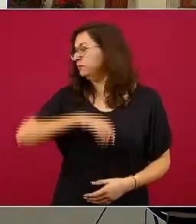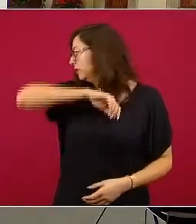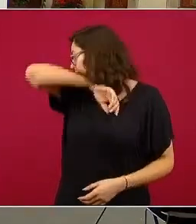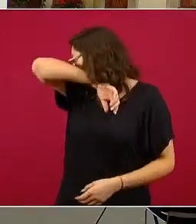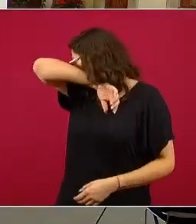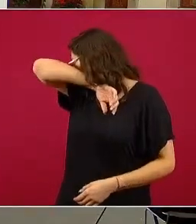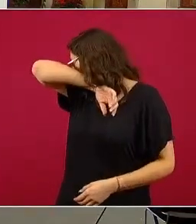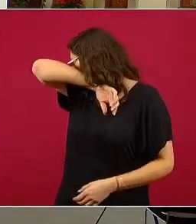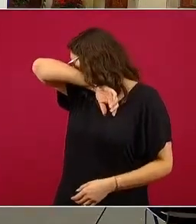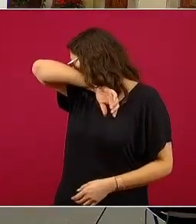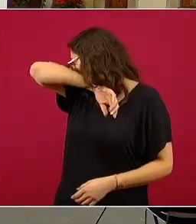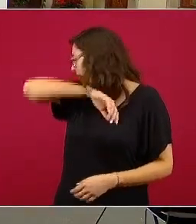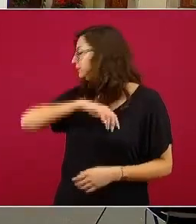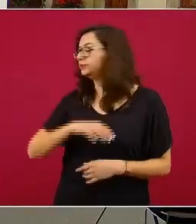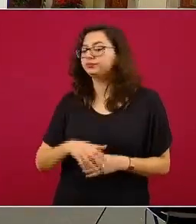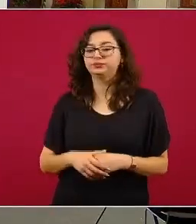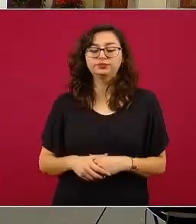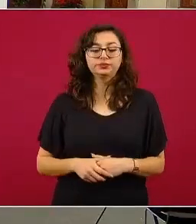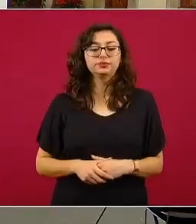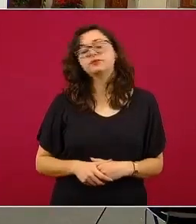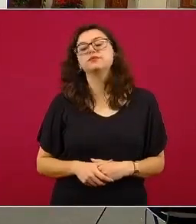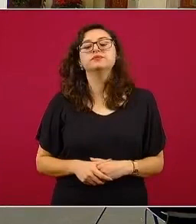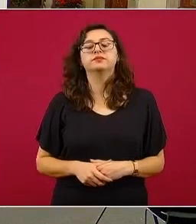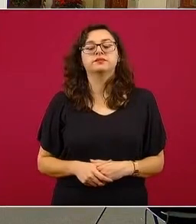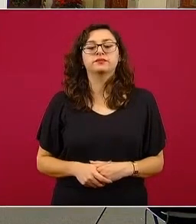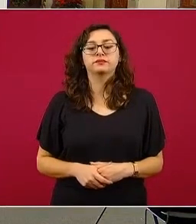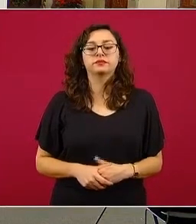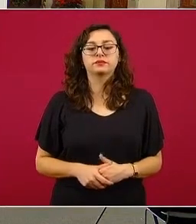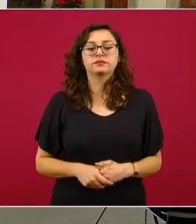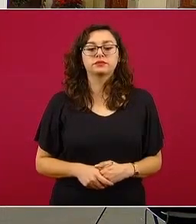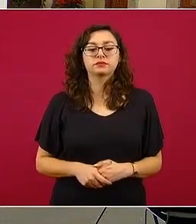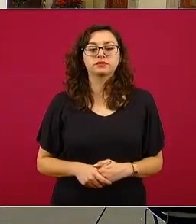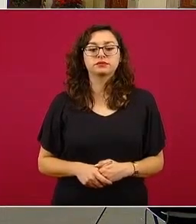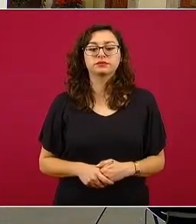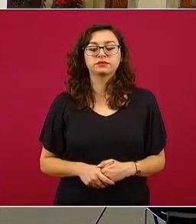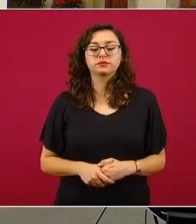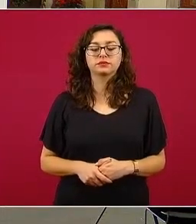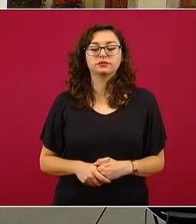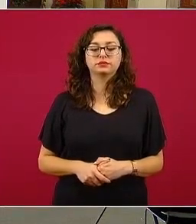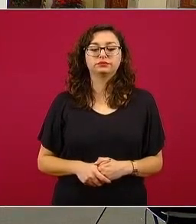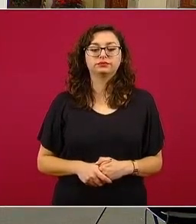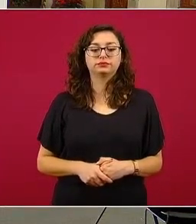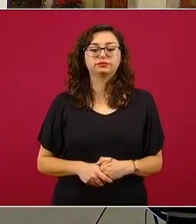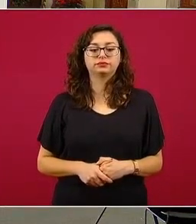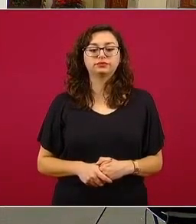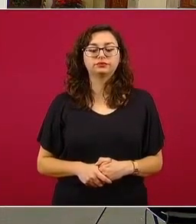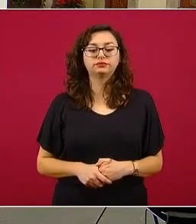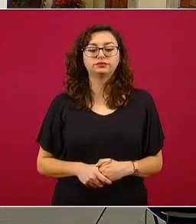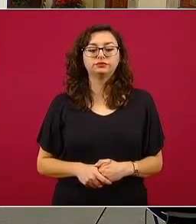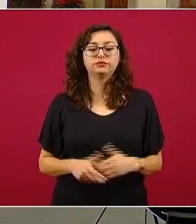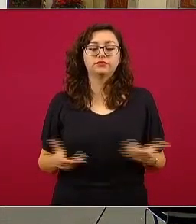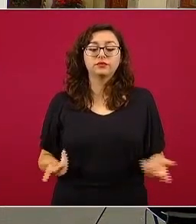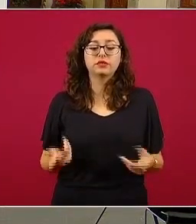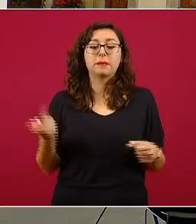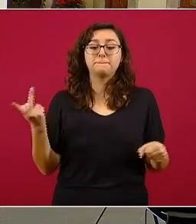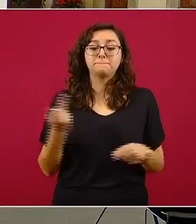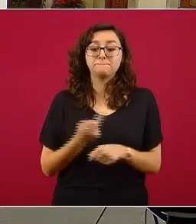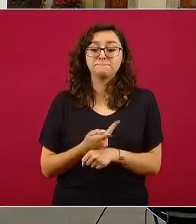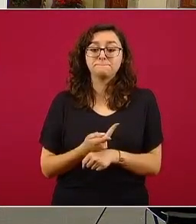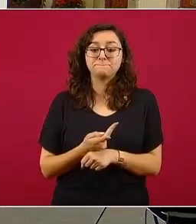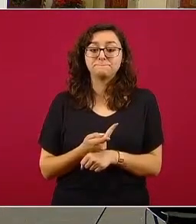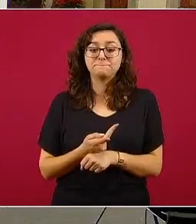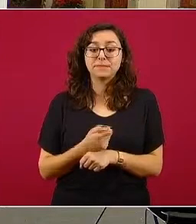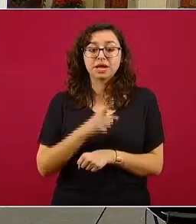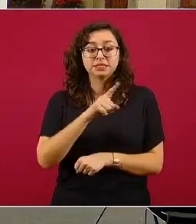Muchas gracias, subsecretario. Abraham Nava, de Imagen y Excelsior. Si pudiera detallar ahora qué pasa con esta aprobación